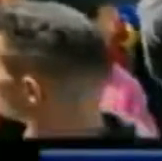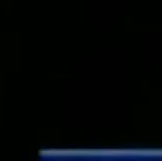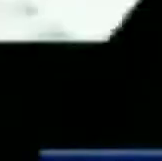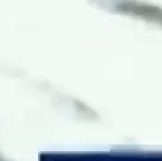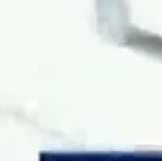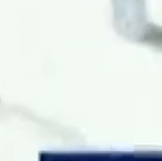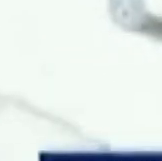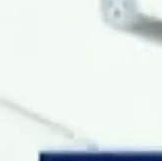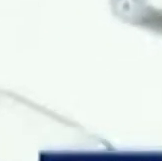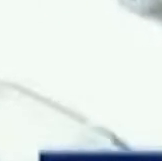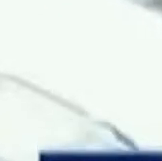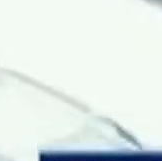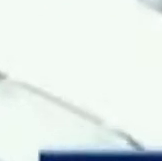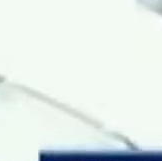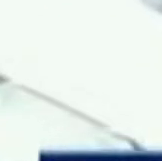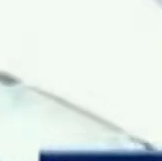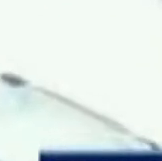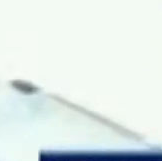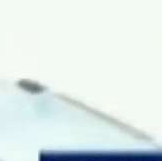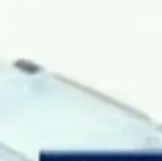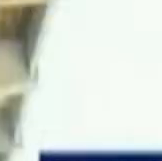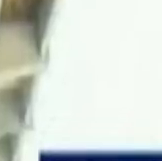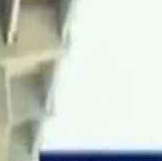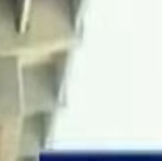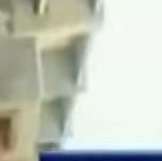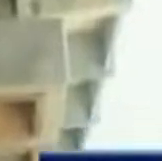hermanos del cardonald